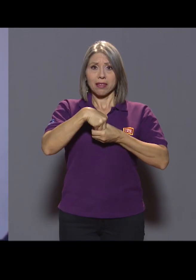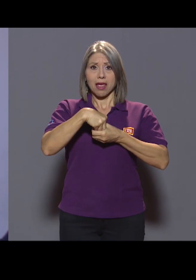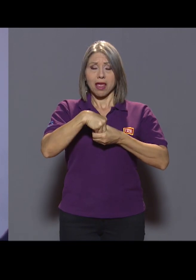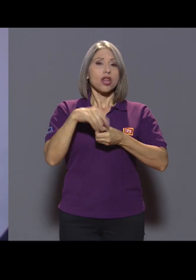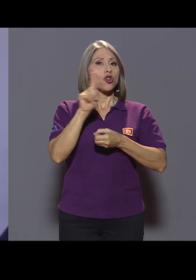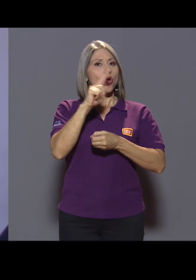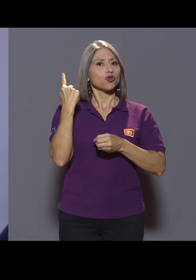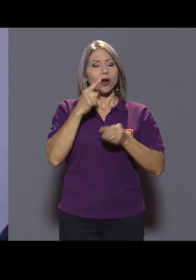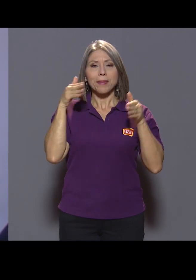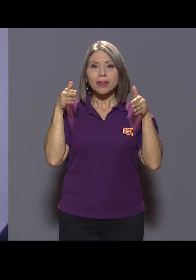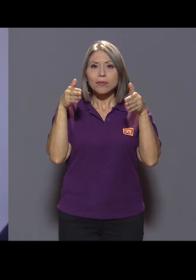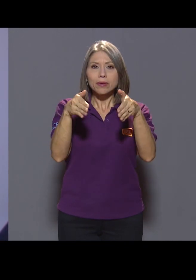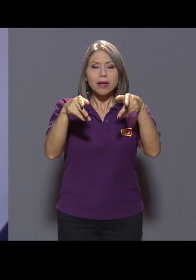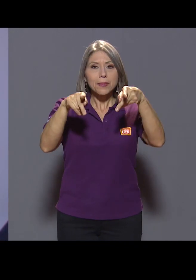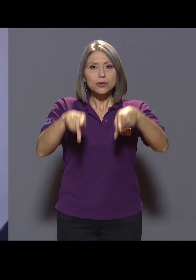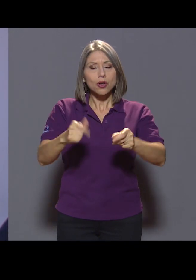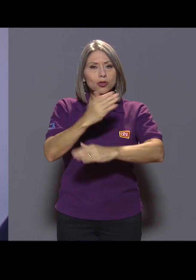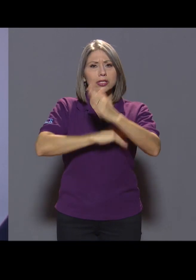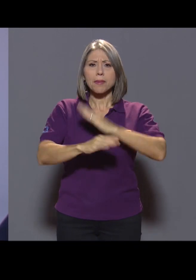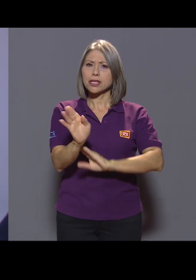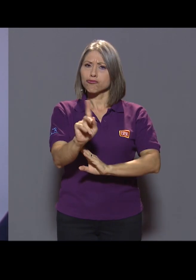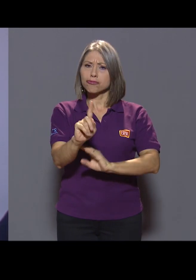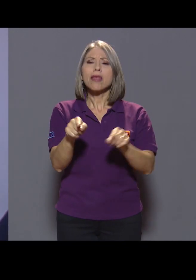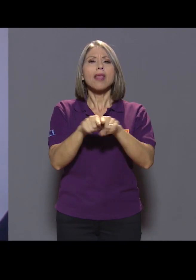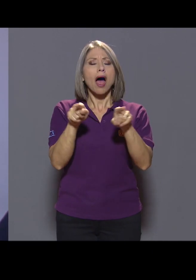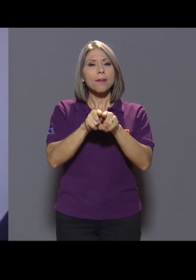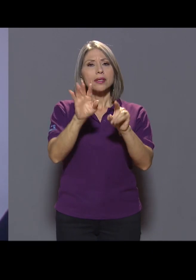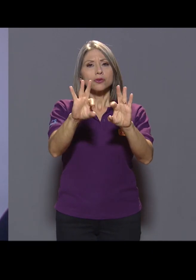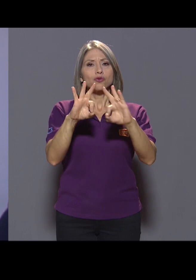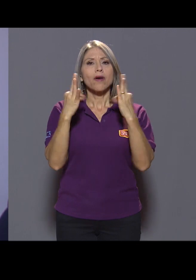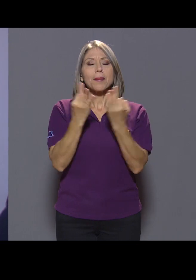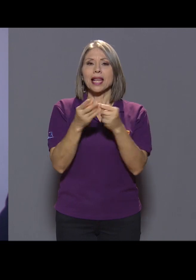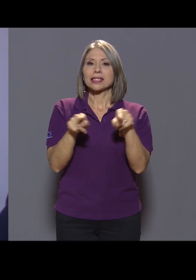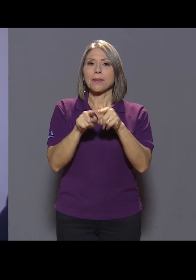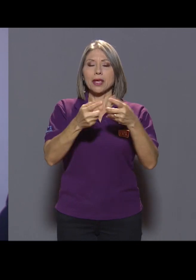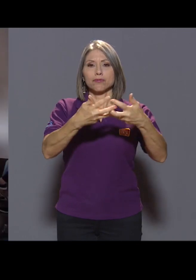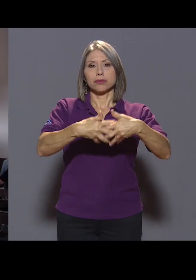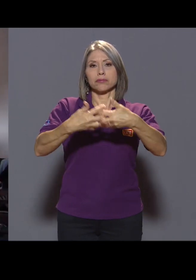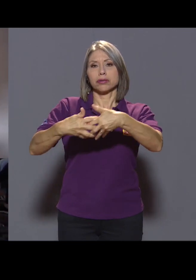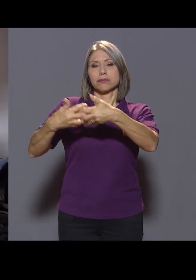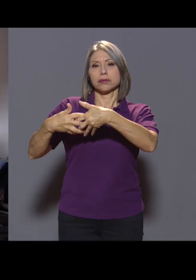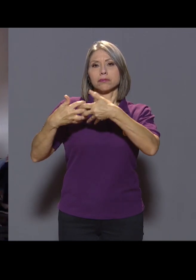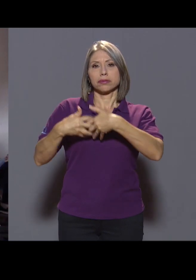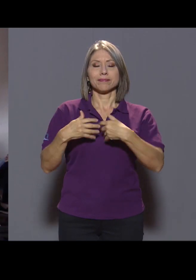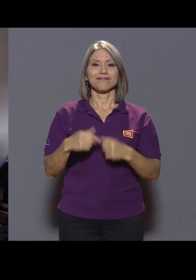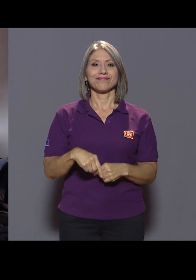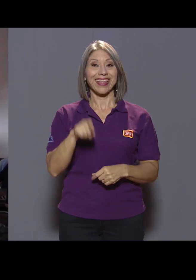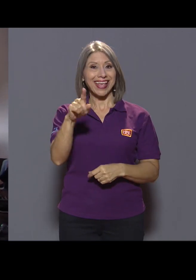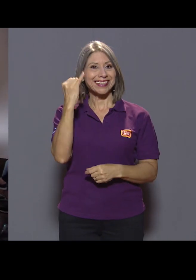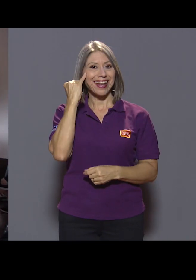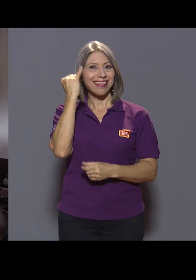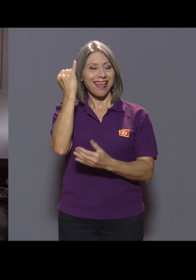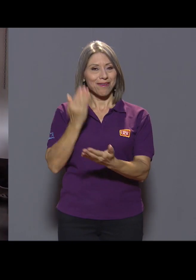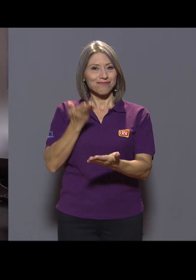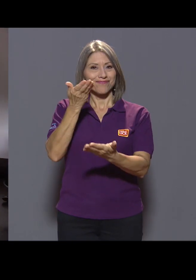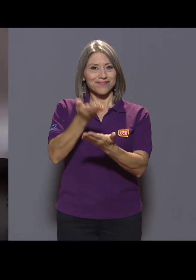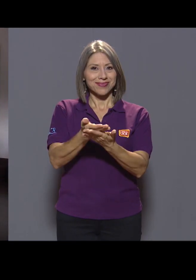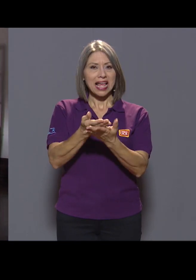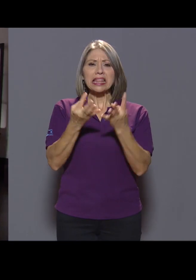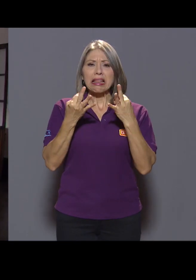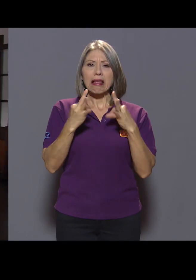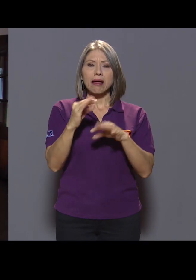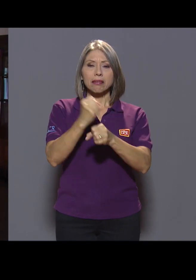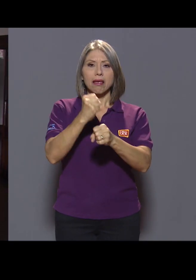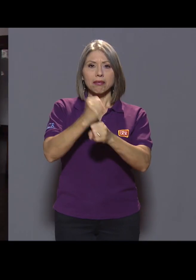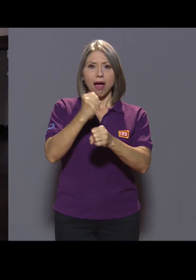y que no se enfoca solamente a la población con discapacidad, sino que también a sus familiares y al sector empresarial. Esa es la iniciativa, verdad, tratar